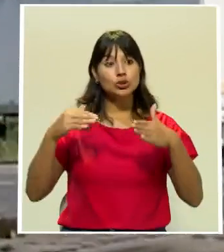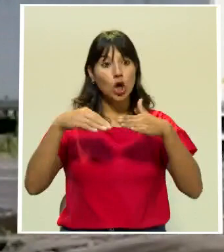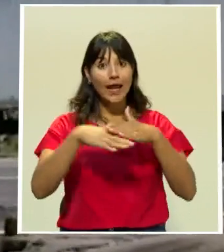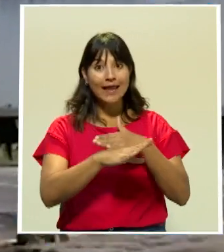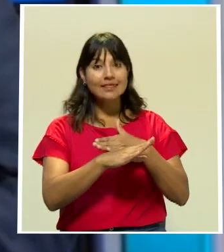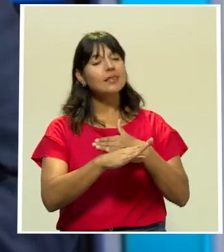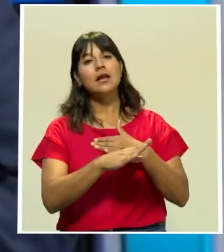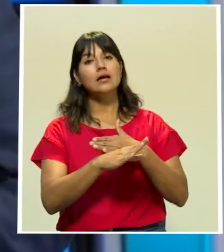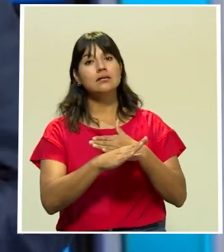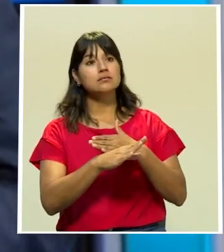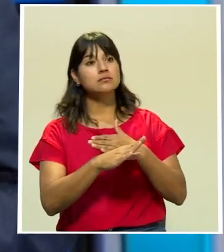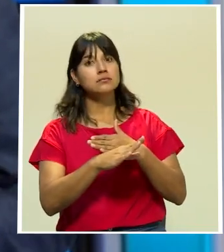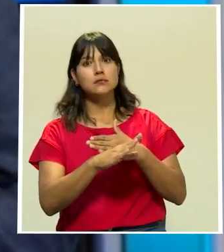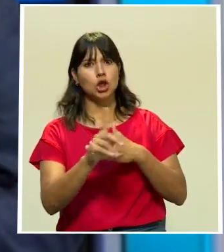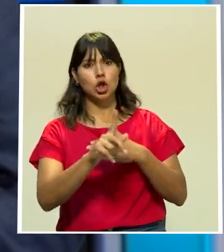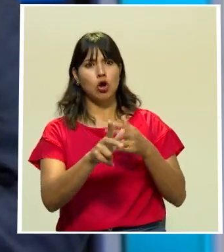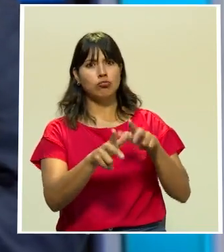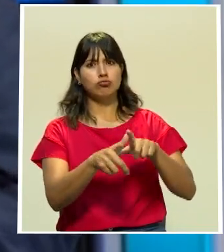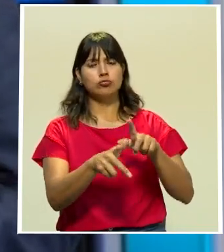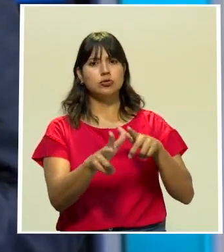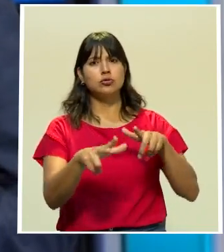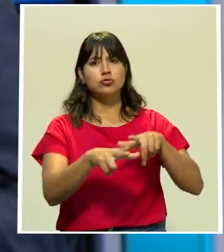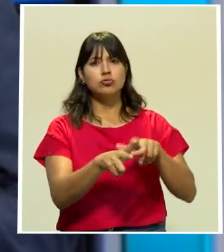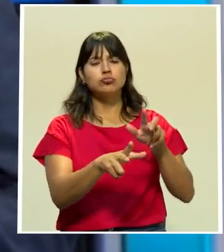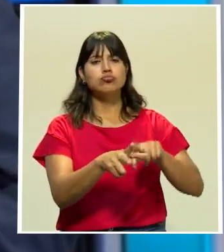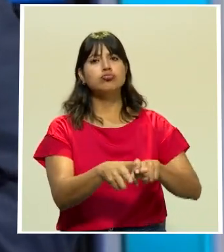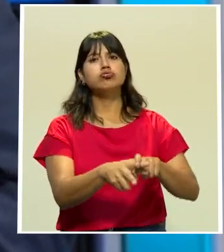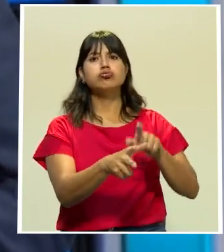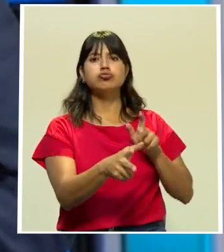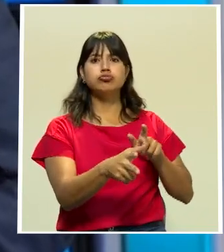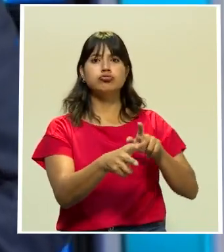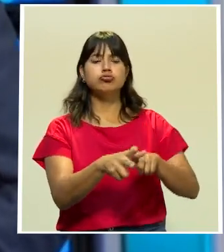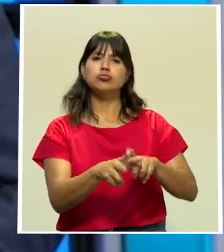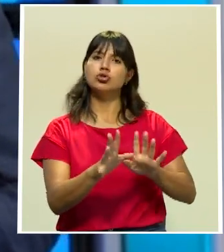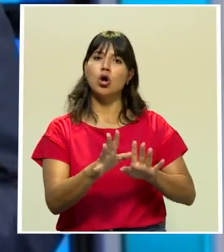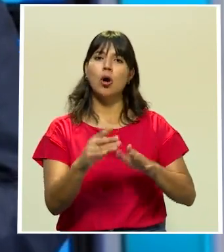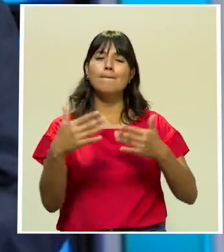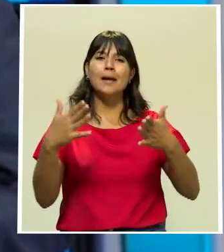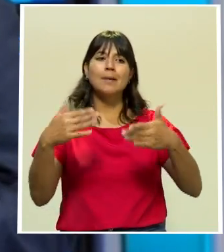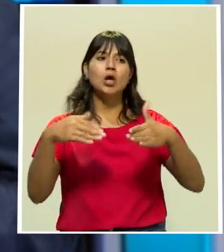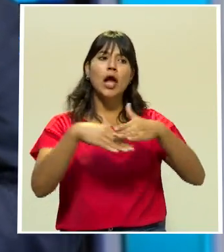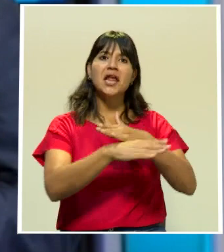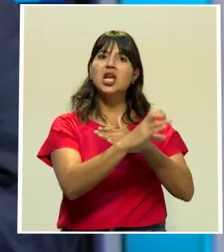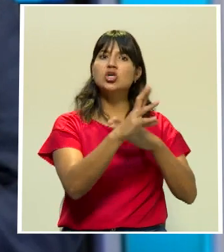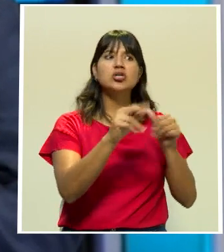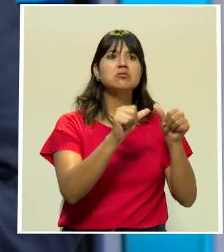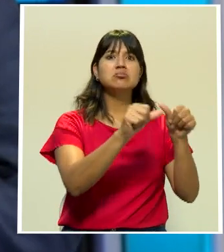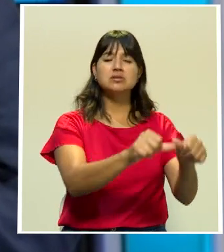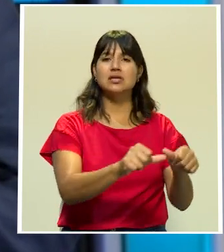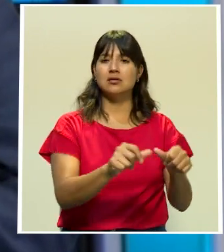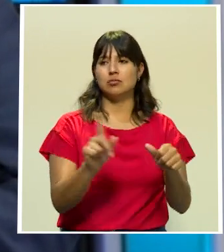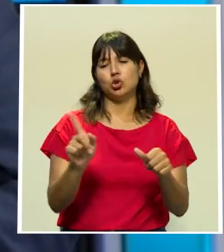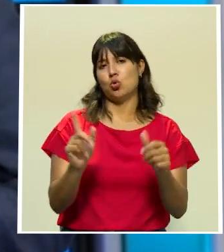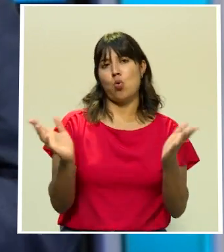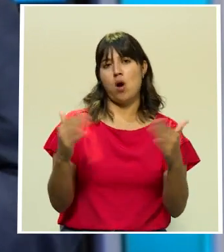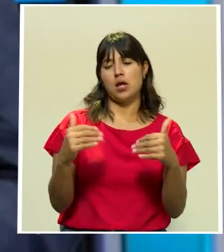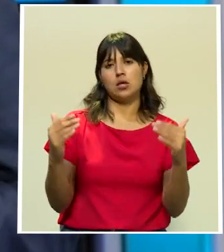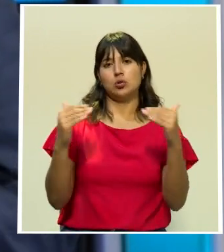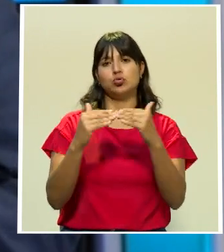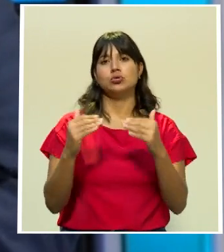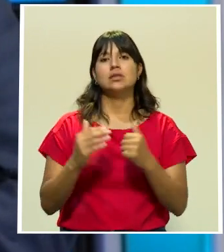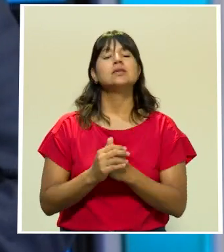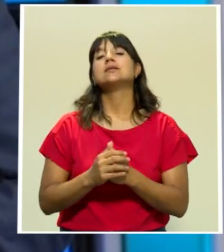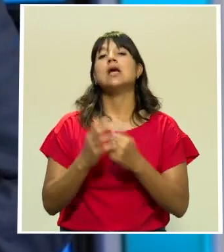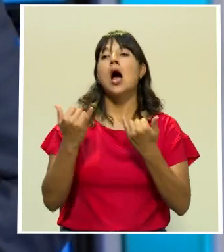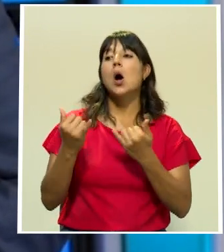tanto panameños como costarricenses, quienes esperan una solución rápida por parte de las autoridades de ambos países para que no se generen pérdidas